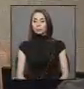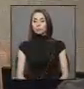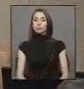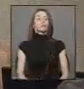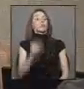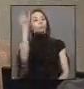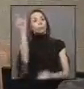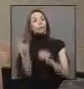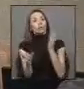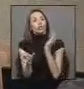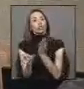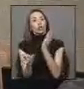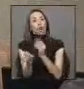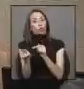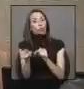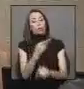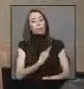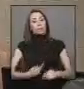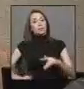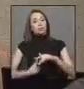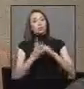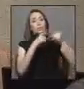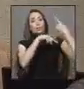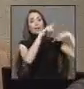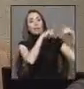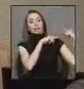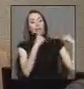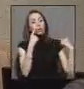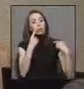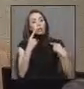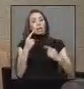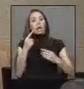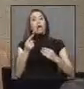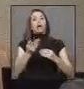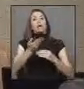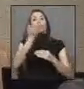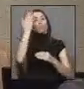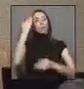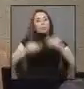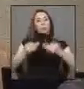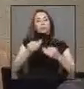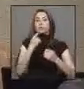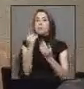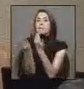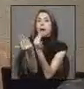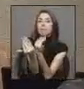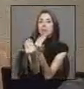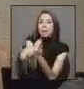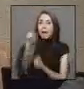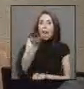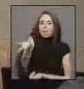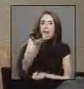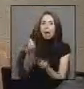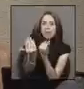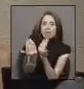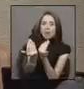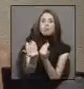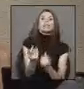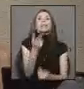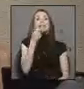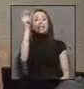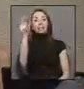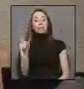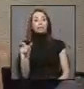La tortura, presidente, surge históricamente en el contexto de los procesos inquisitivos, buscando provocar una